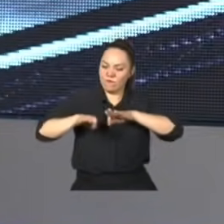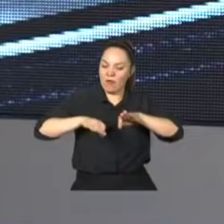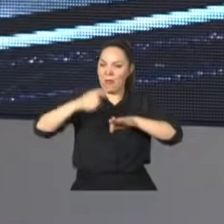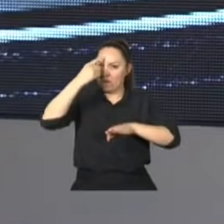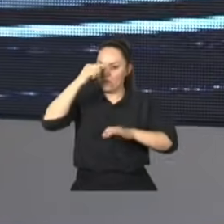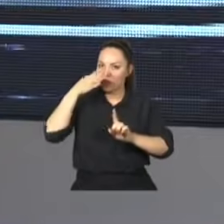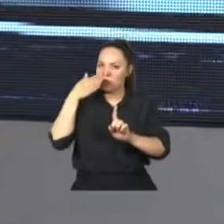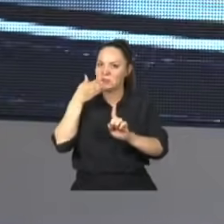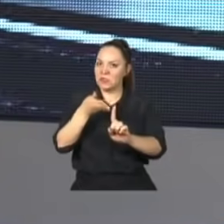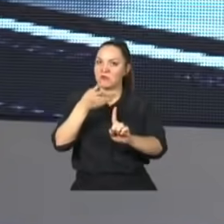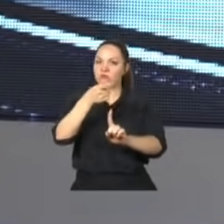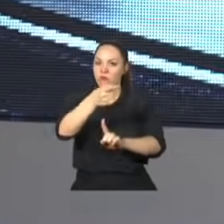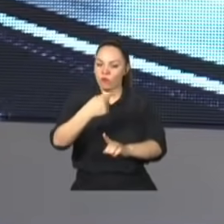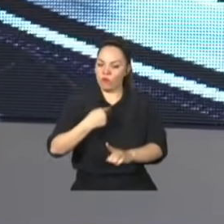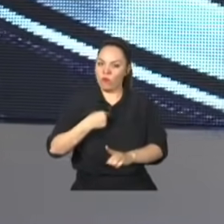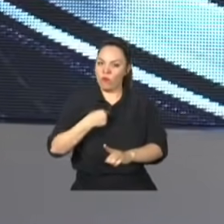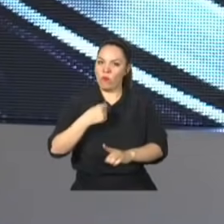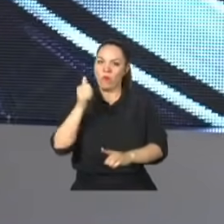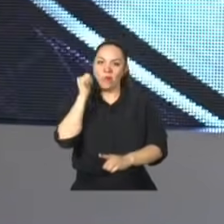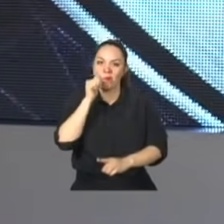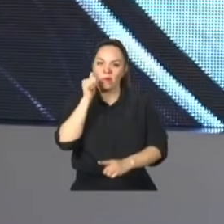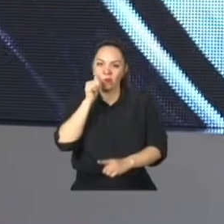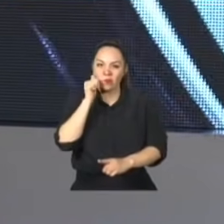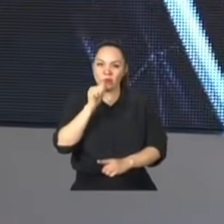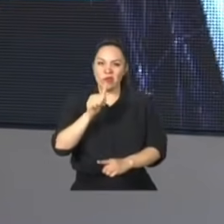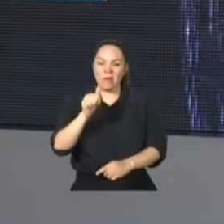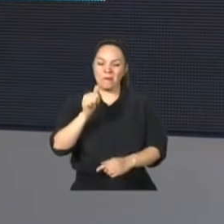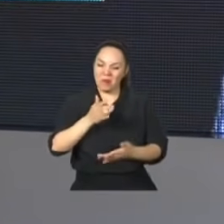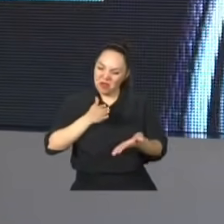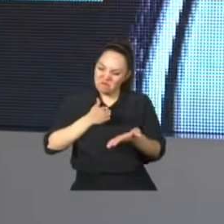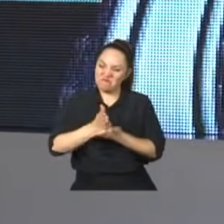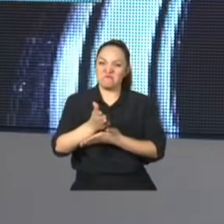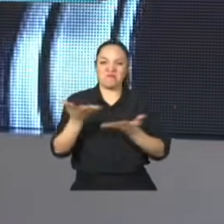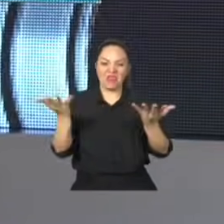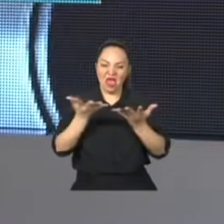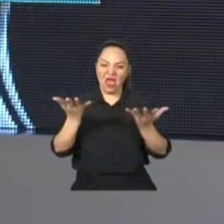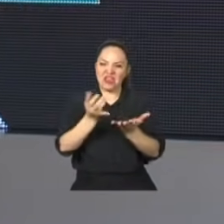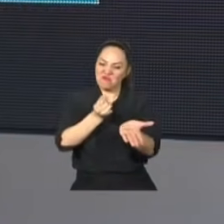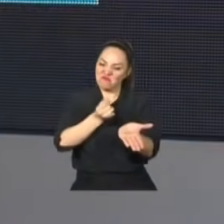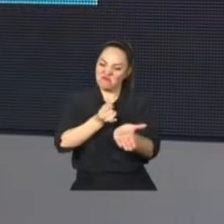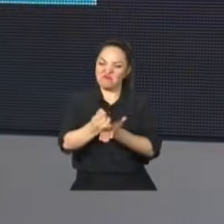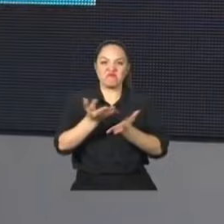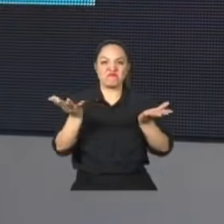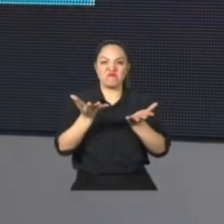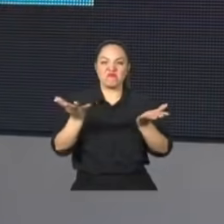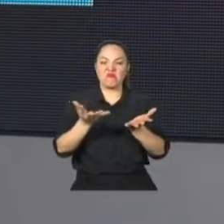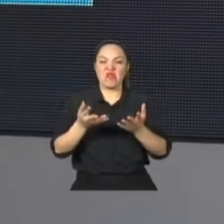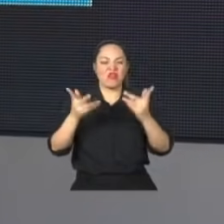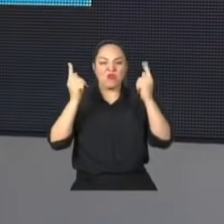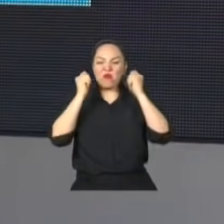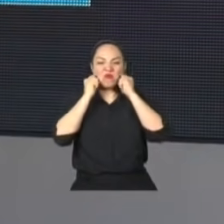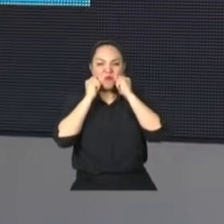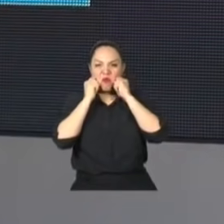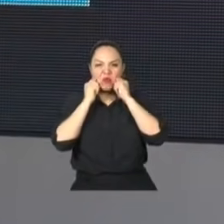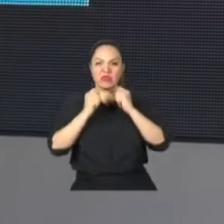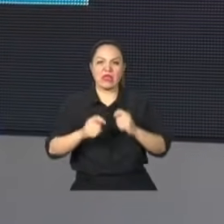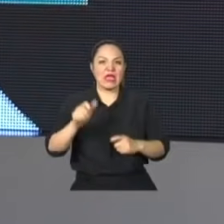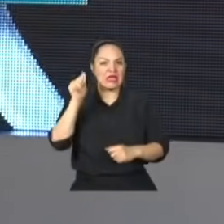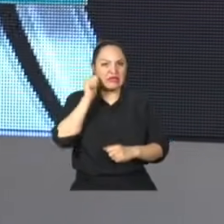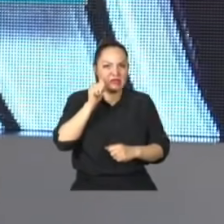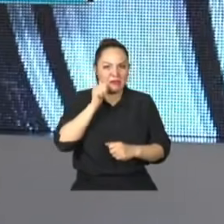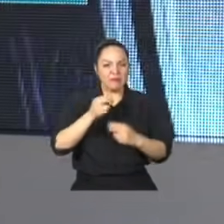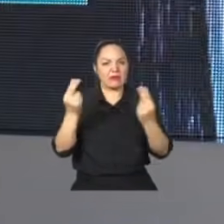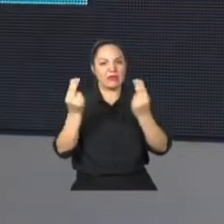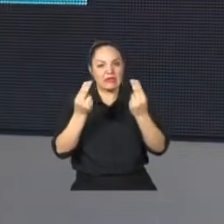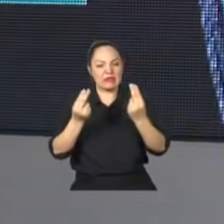tú y yo nos distinguimos por ser gente entrona. Tomamos con fuerza los retos. Necesitamos poner manos